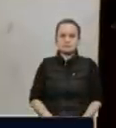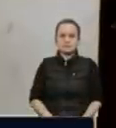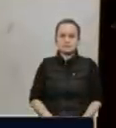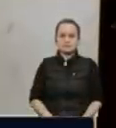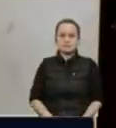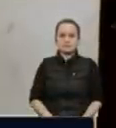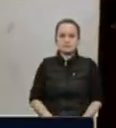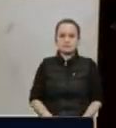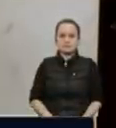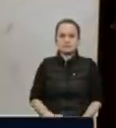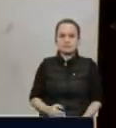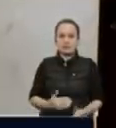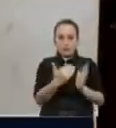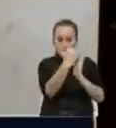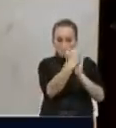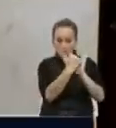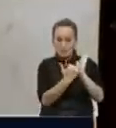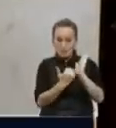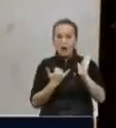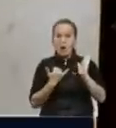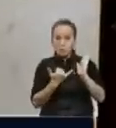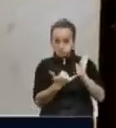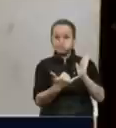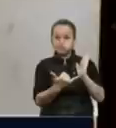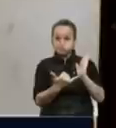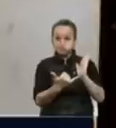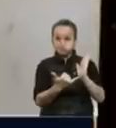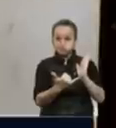No solo existen protocolos.